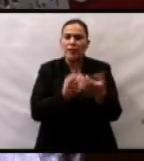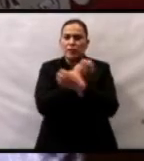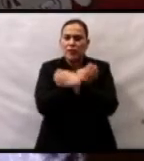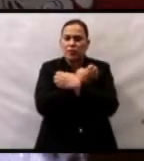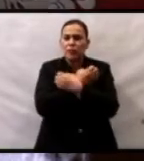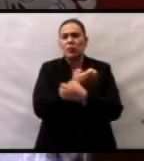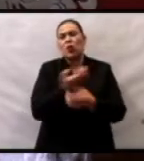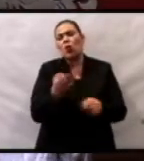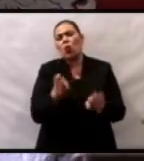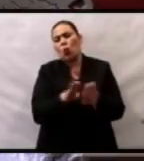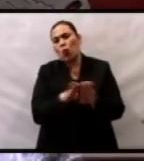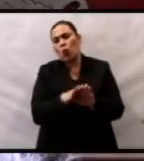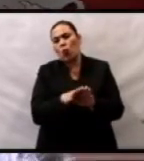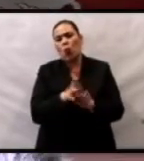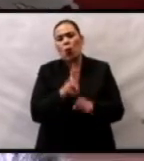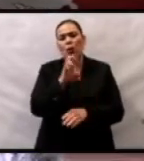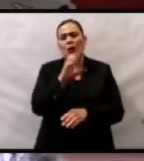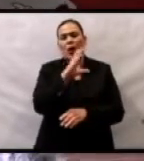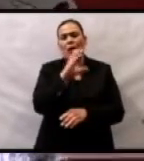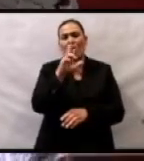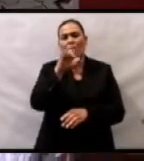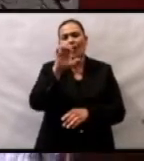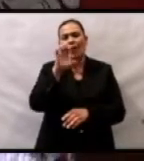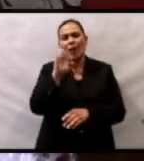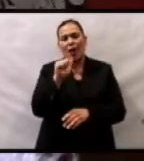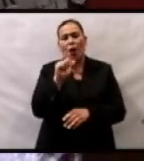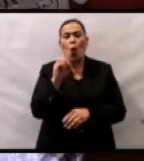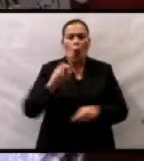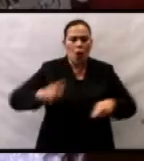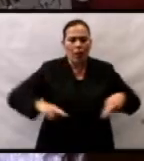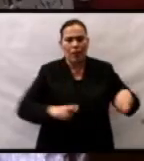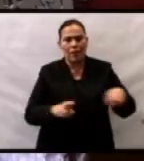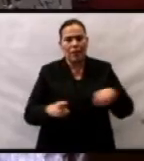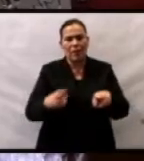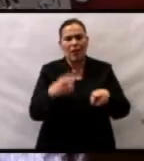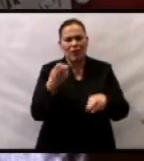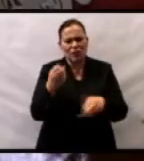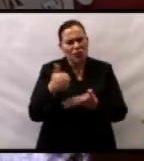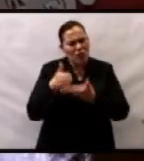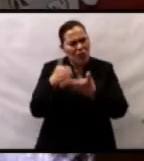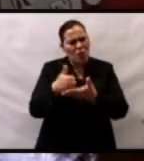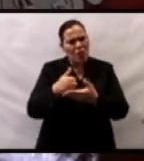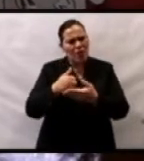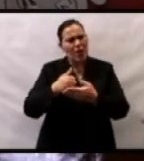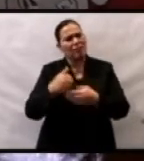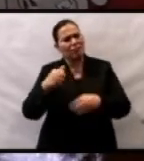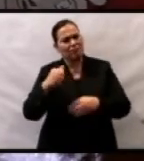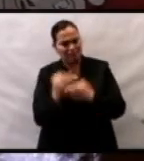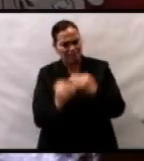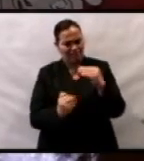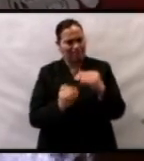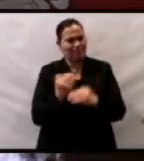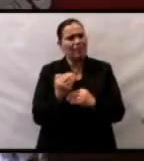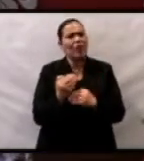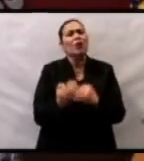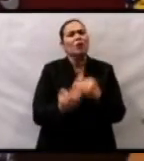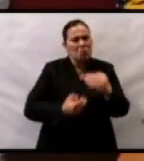Recrea o incluso el de infraestructura carretera han ayudado a mejorar, en este caso, la competitividad